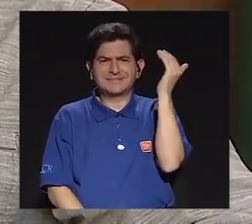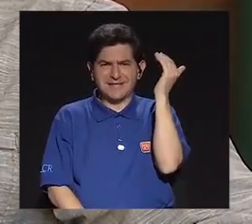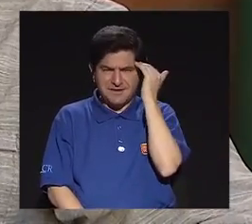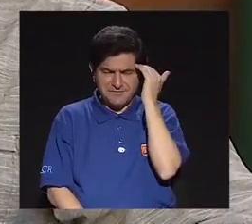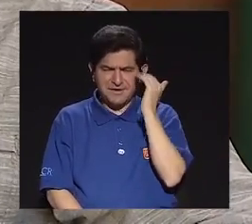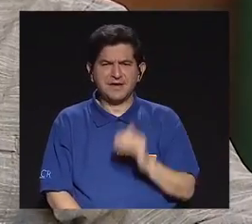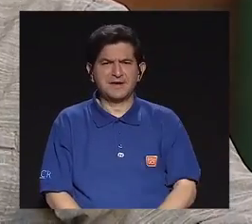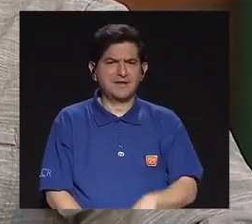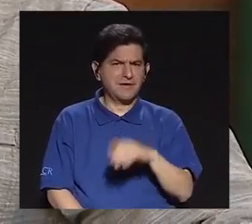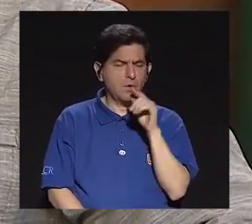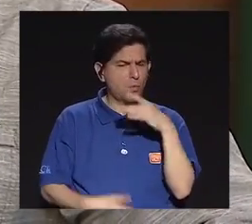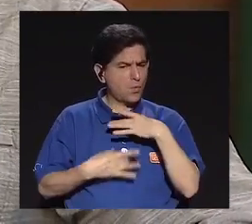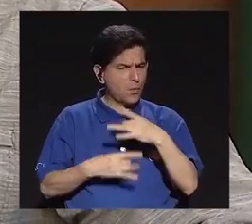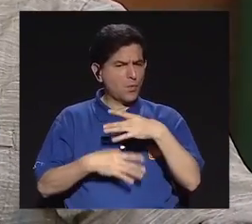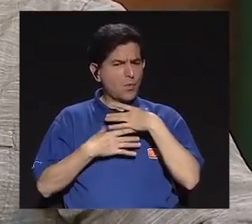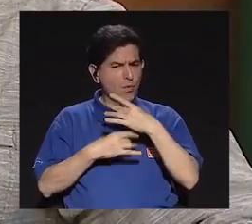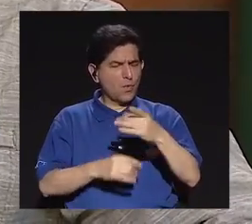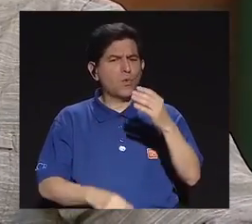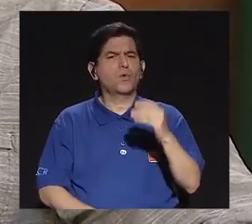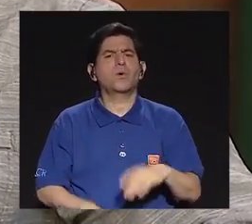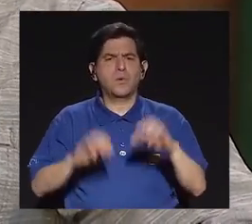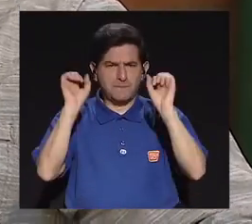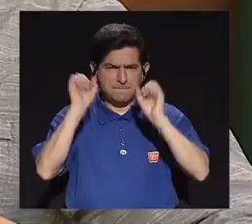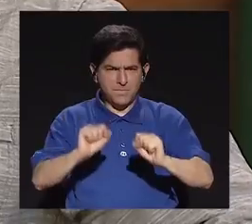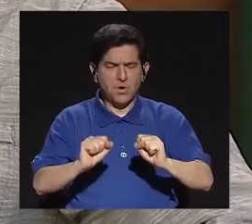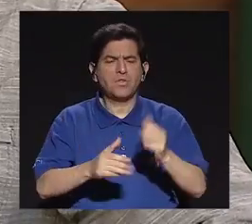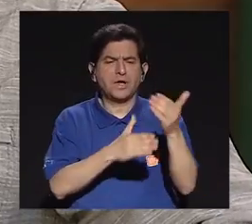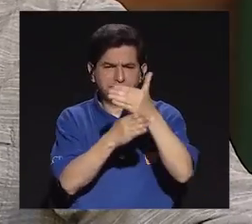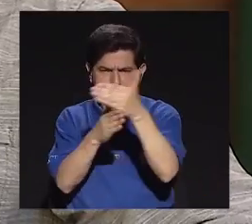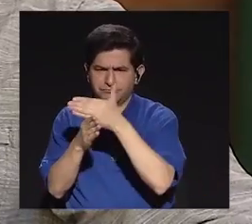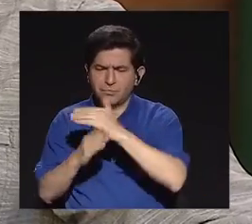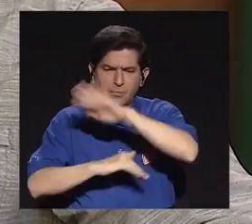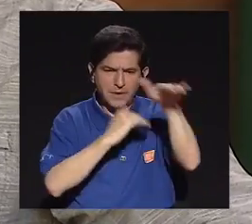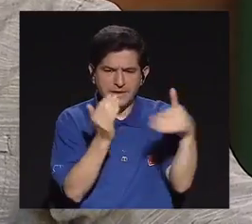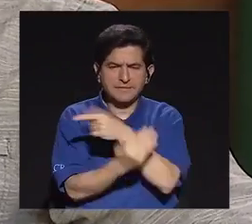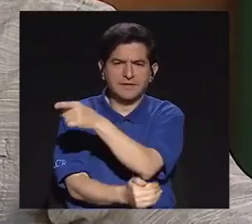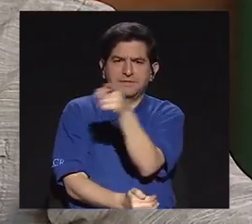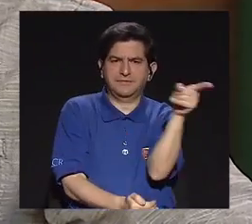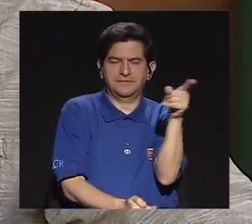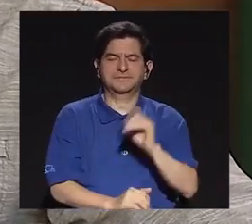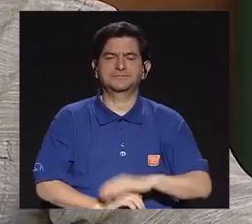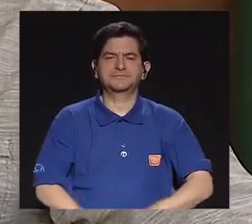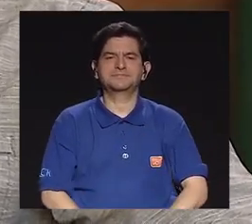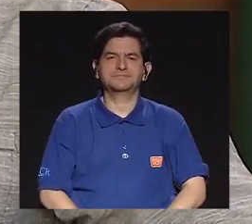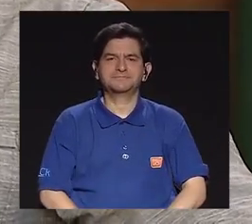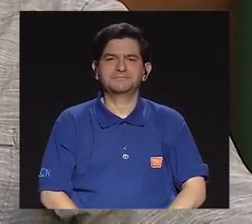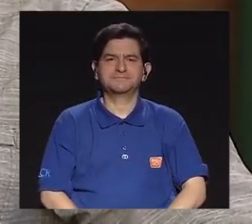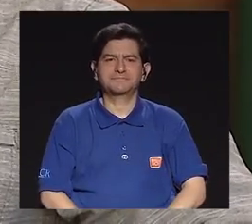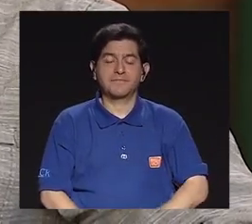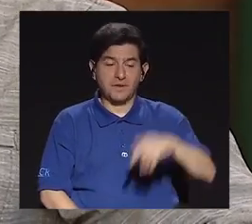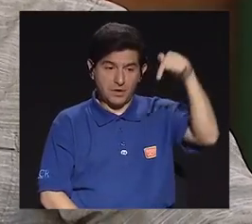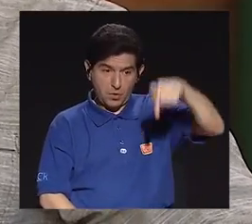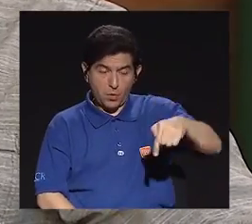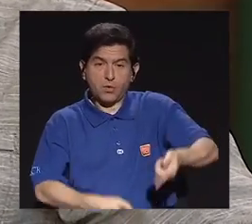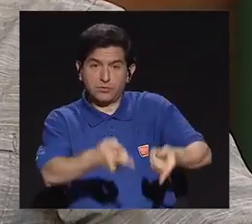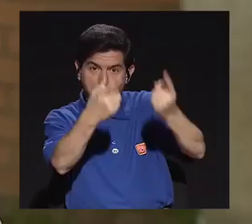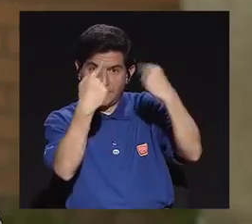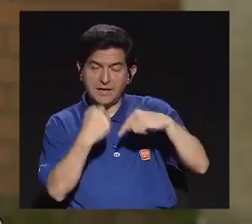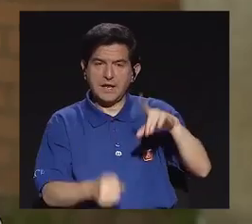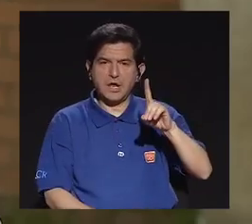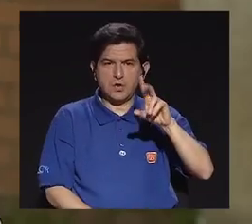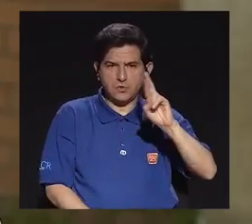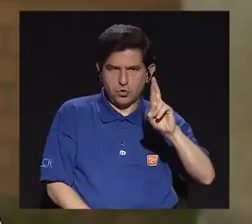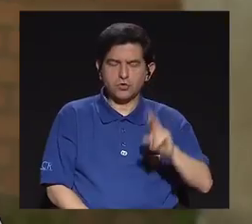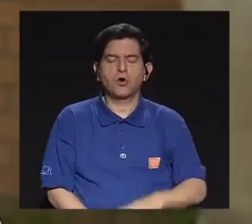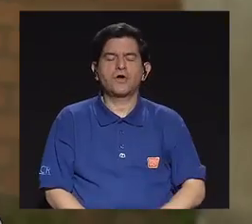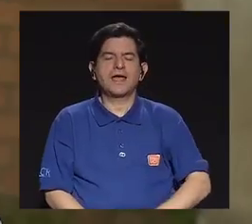sabemos que van a ser muy interesantes de conocer y de compartir con todos ustedes. Para esto vamos a contar con la presencia